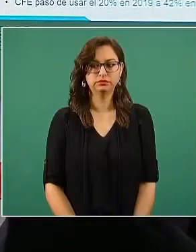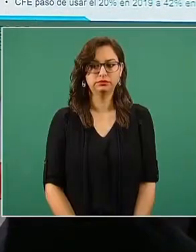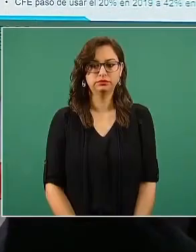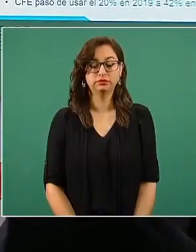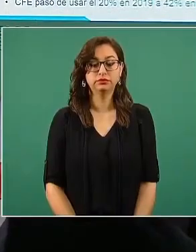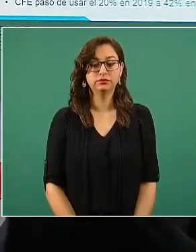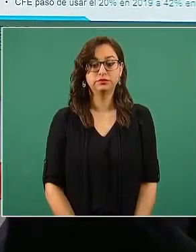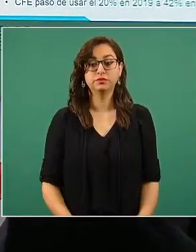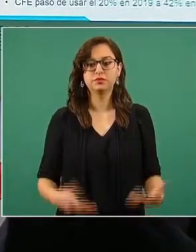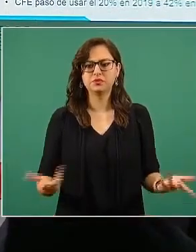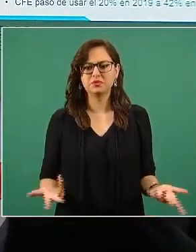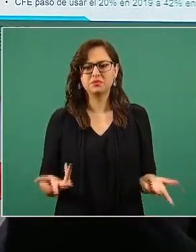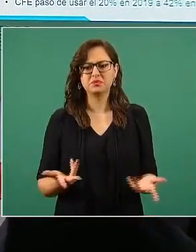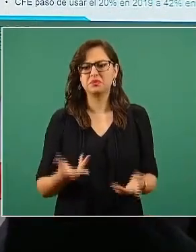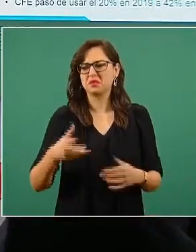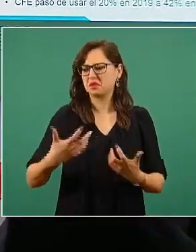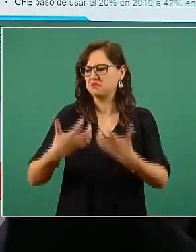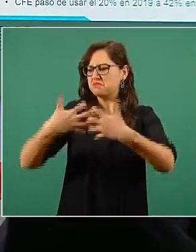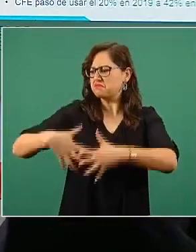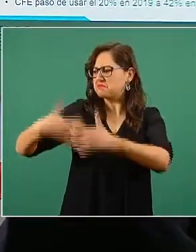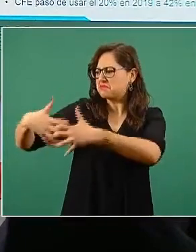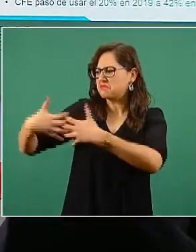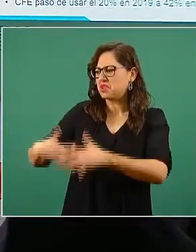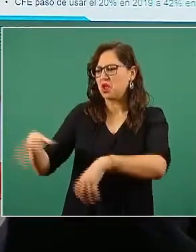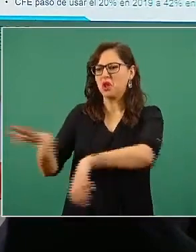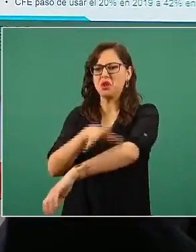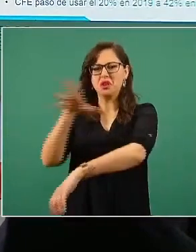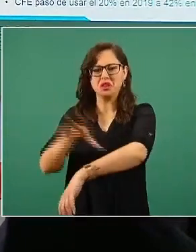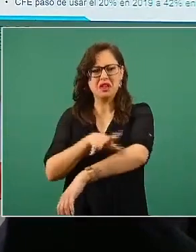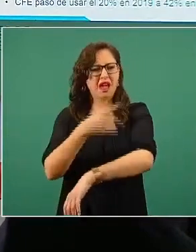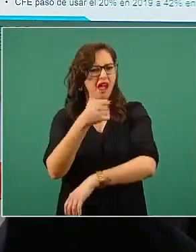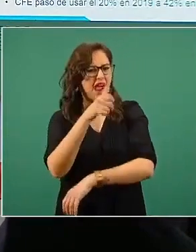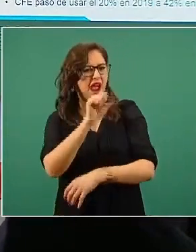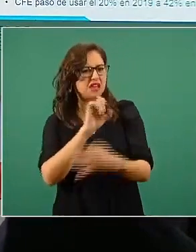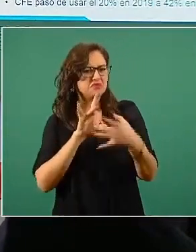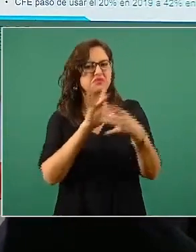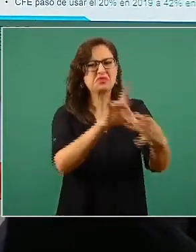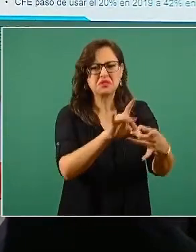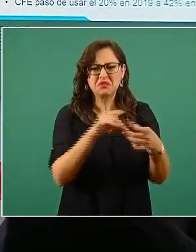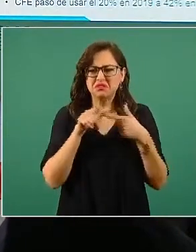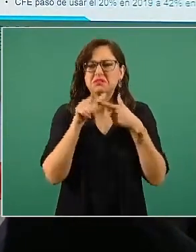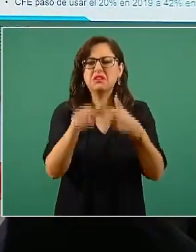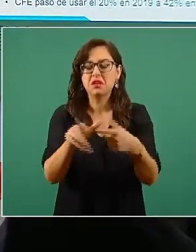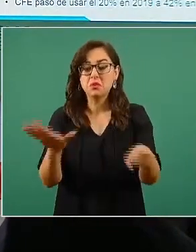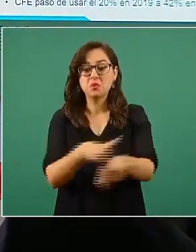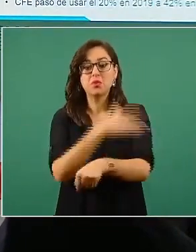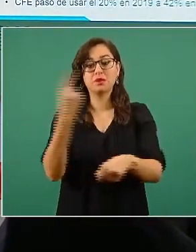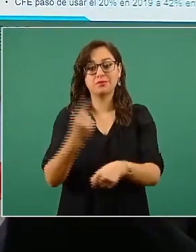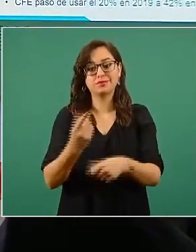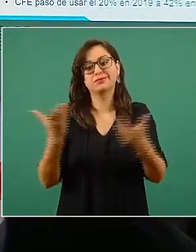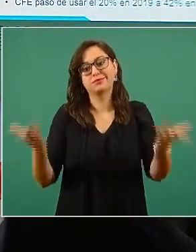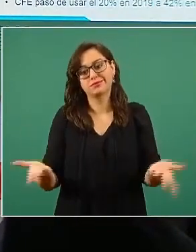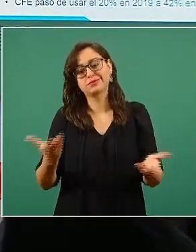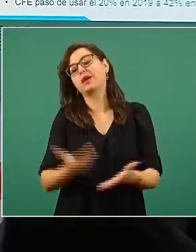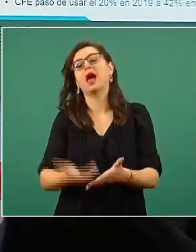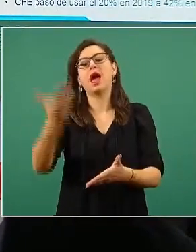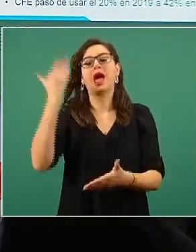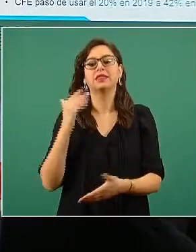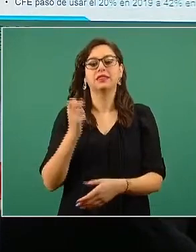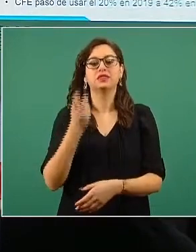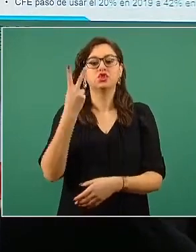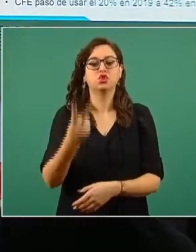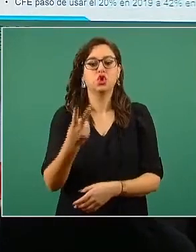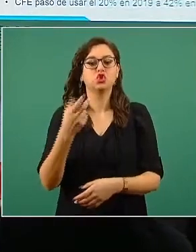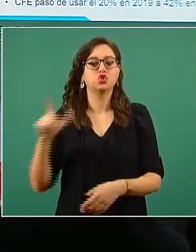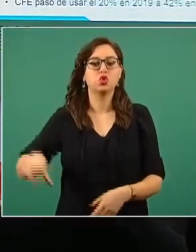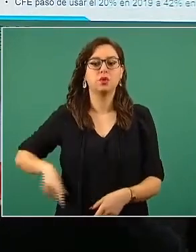Electricidad. Los contratos en Estados Unidos son 18 contratos de transporte, 24 en México. Los